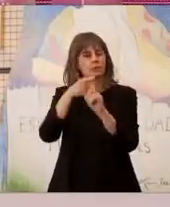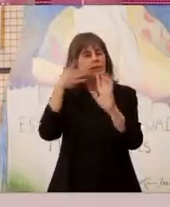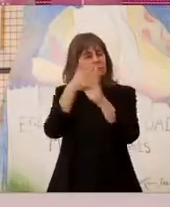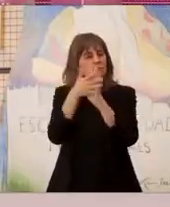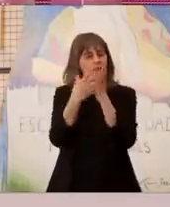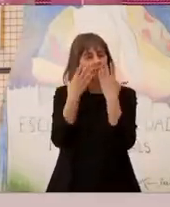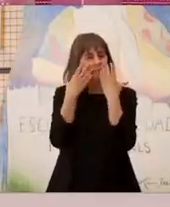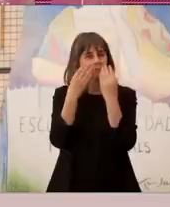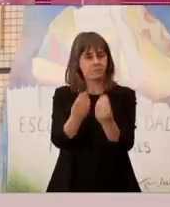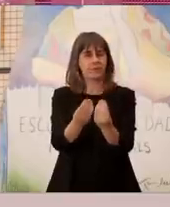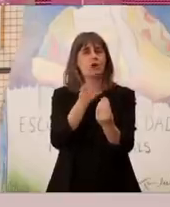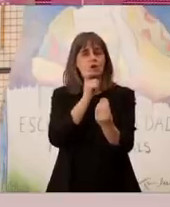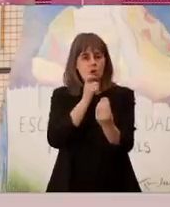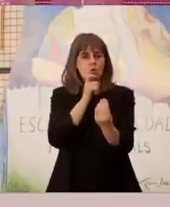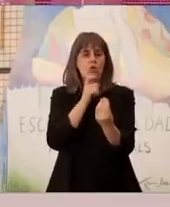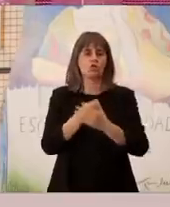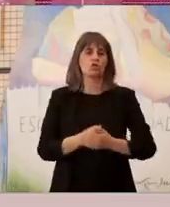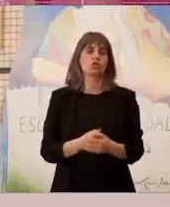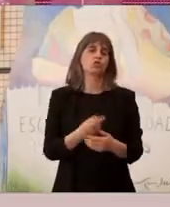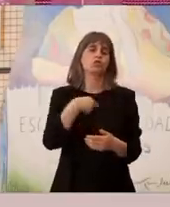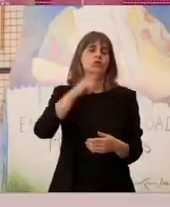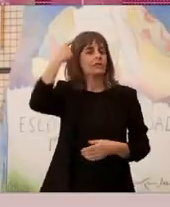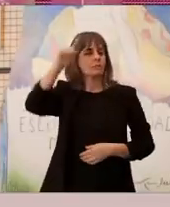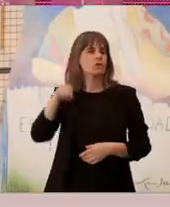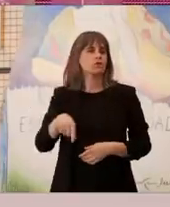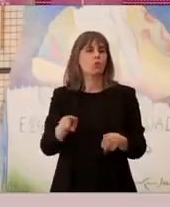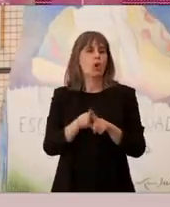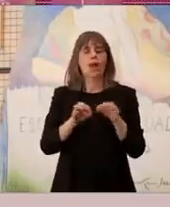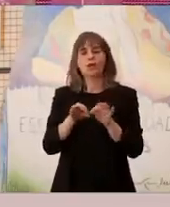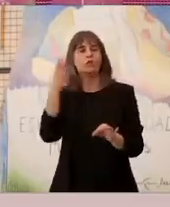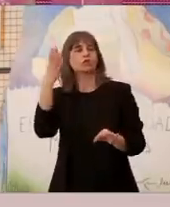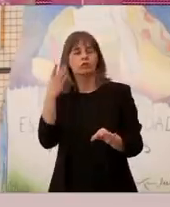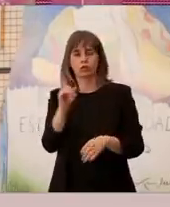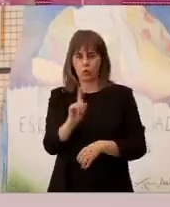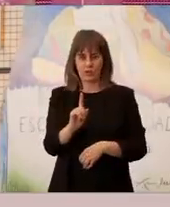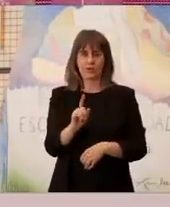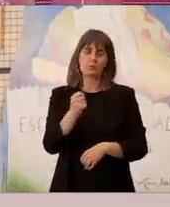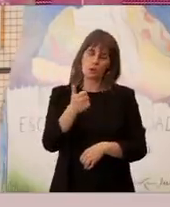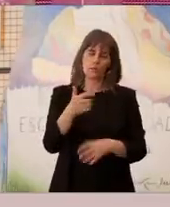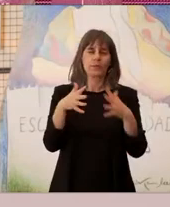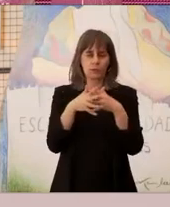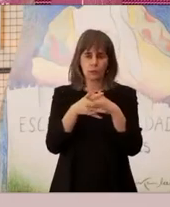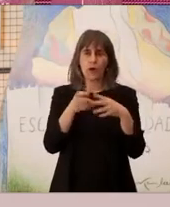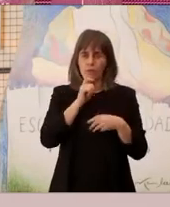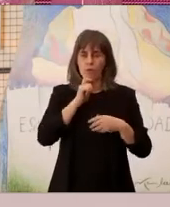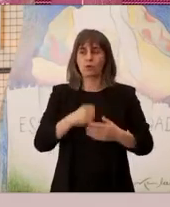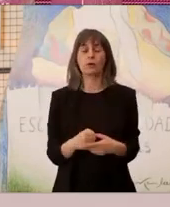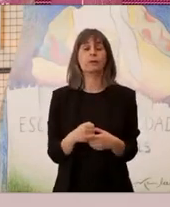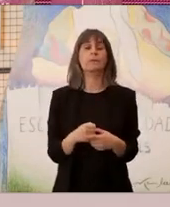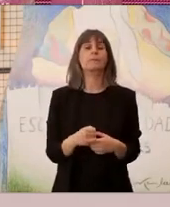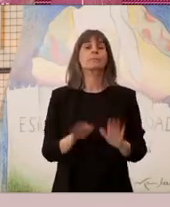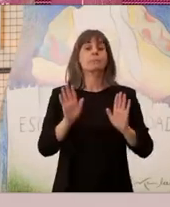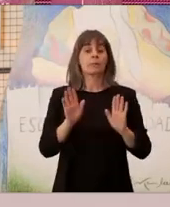esto y cómo no es un azar sino que bueno ya sabemos que no es un azar pero tengamos un poco la articulación Pero antes de entrar digamos